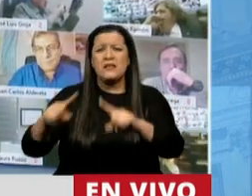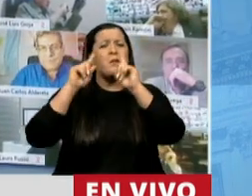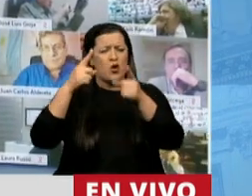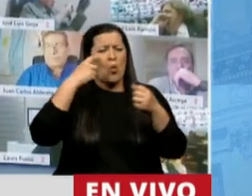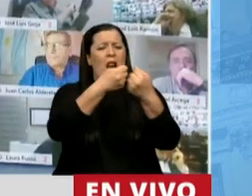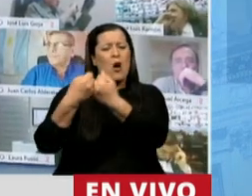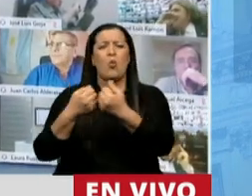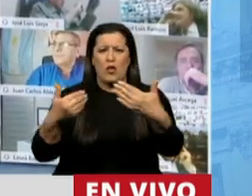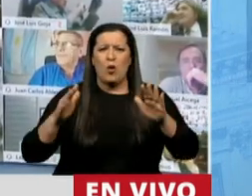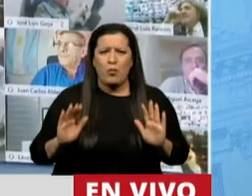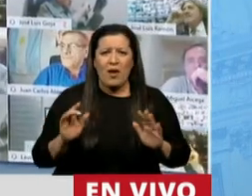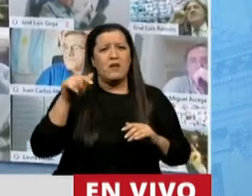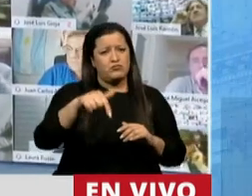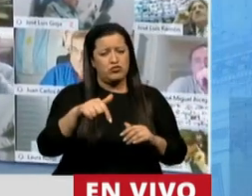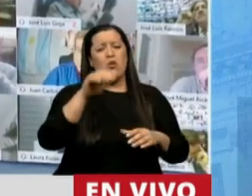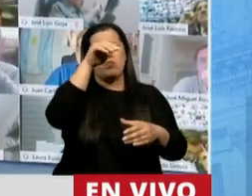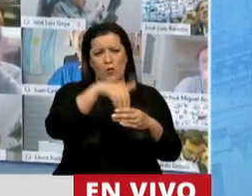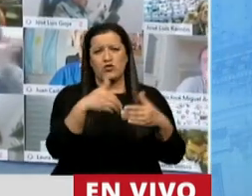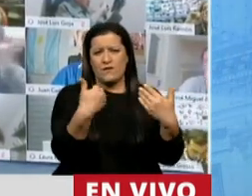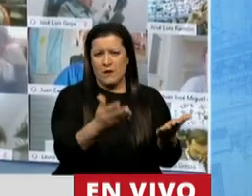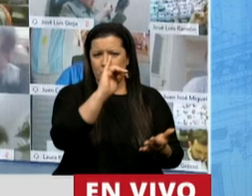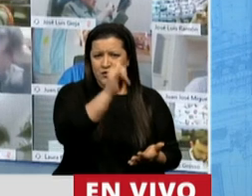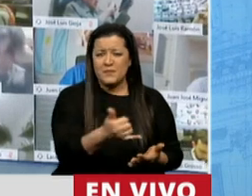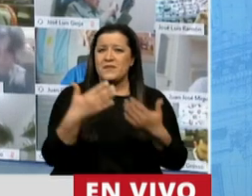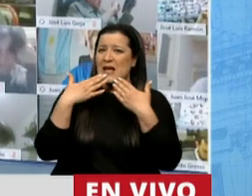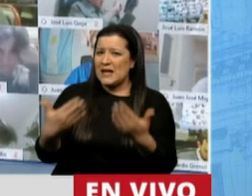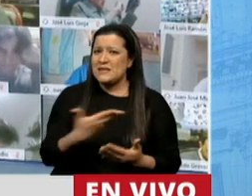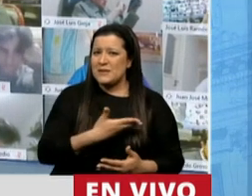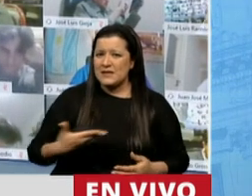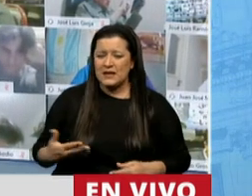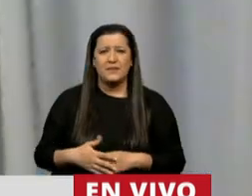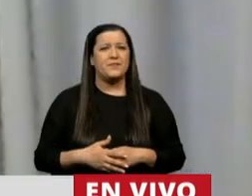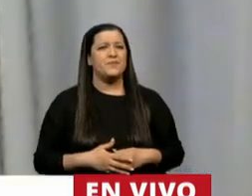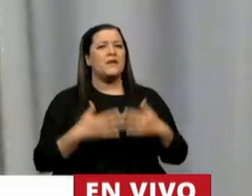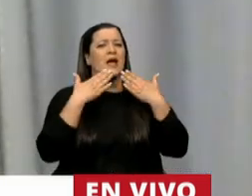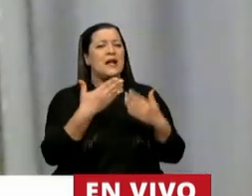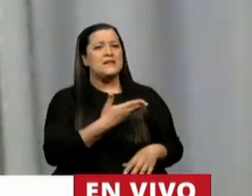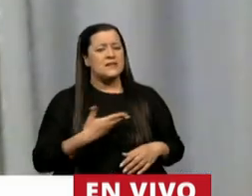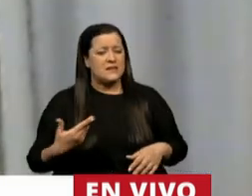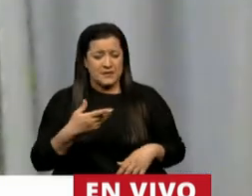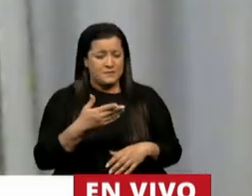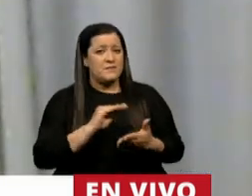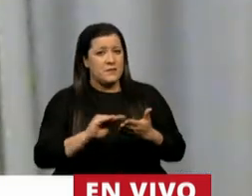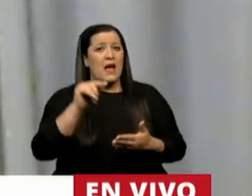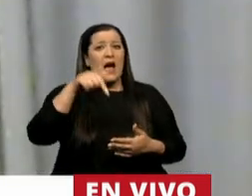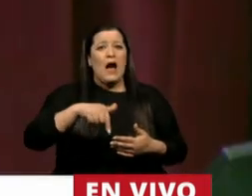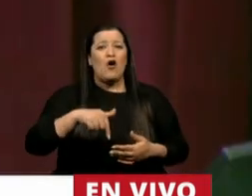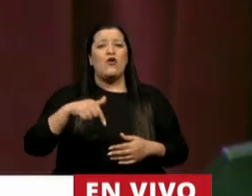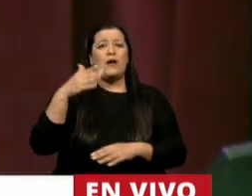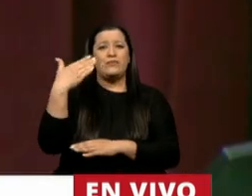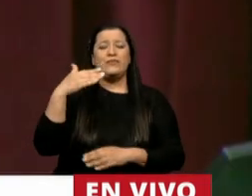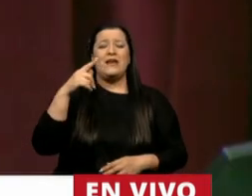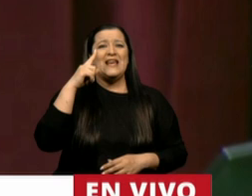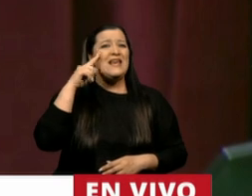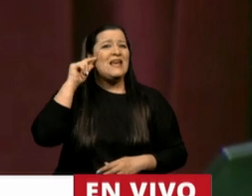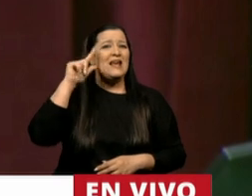sentido acompaño Mi voto favorable Gracias señor presidente Gracias diputado el uso de la palabra el diputado Fernando